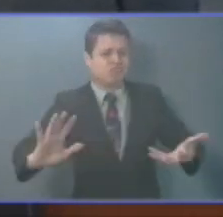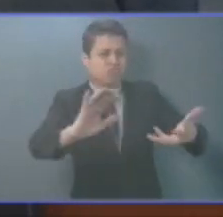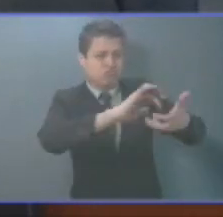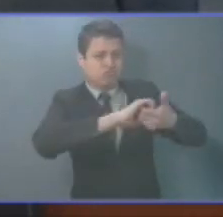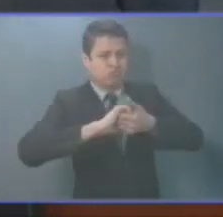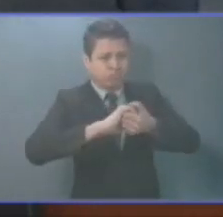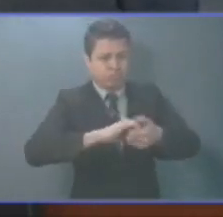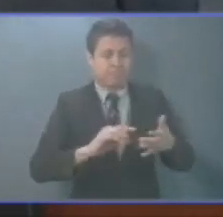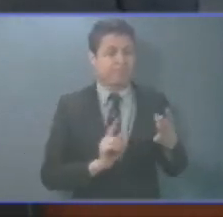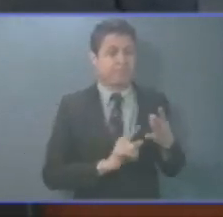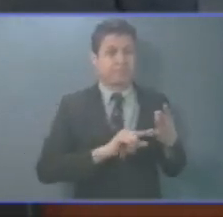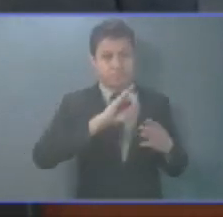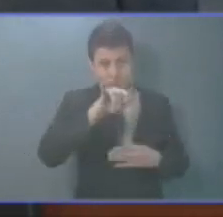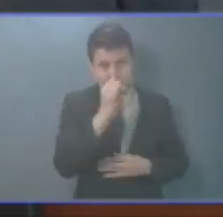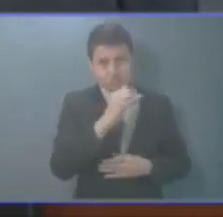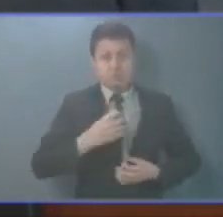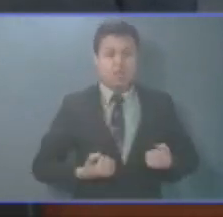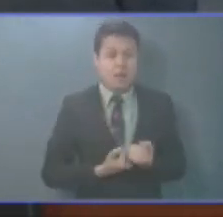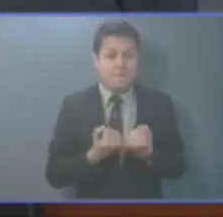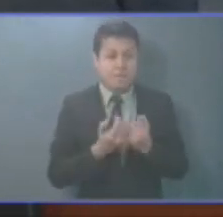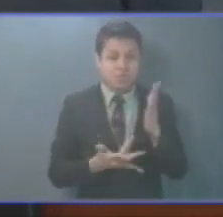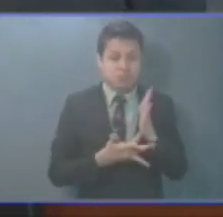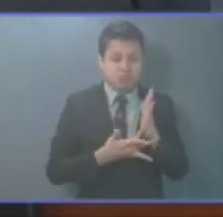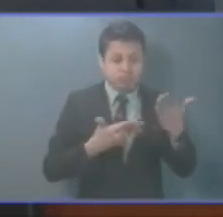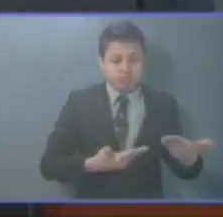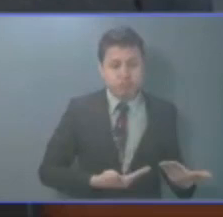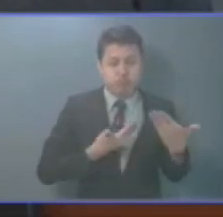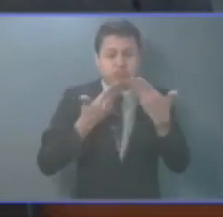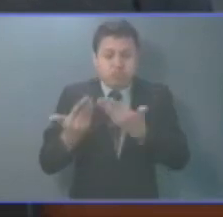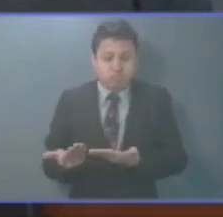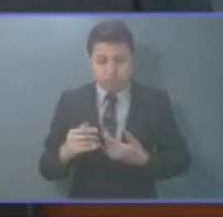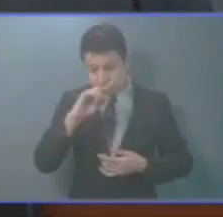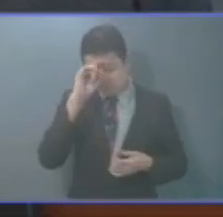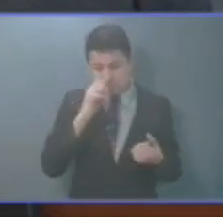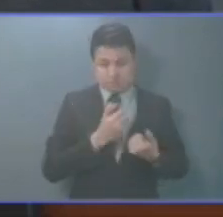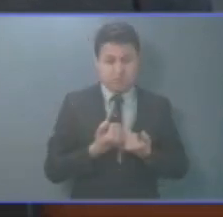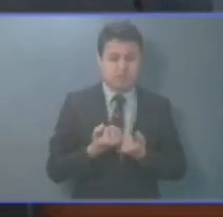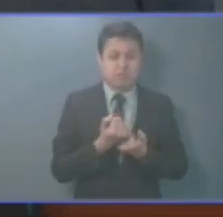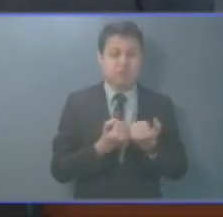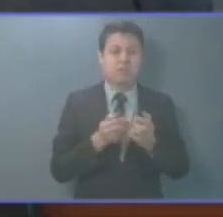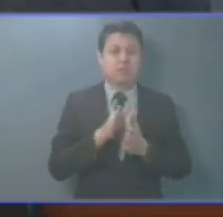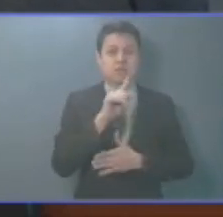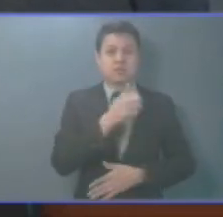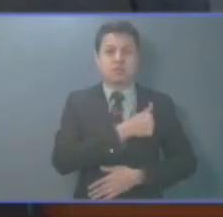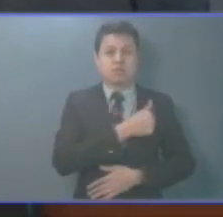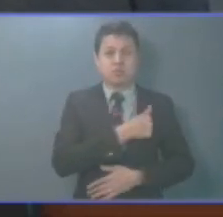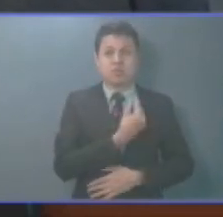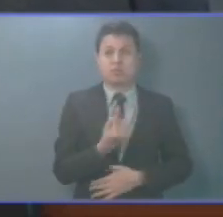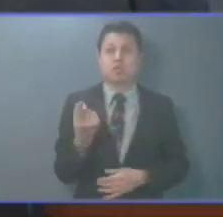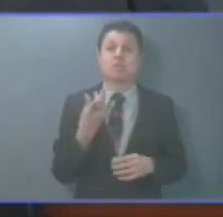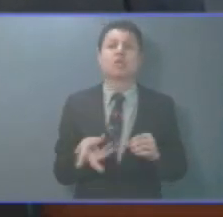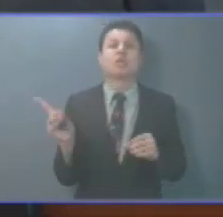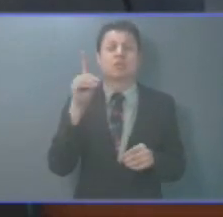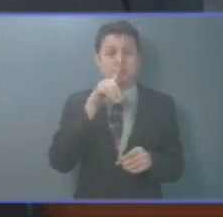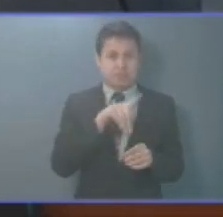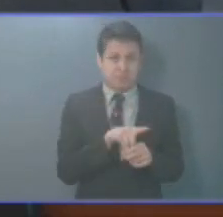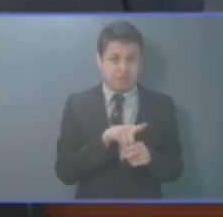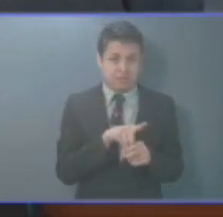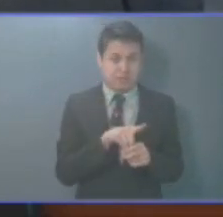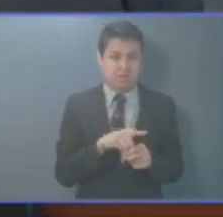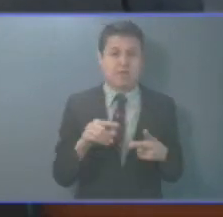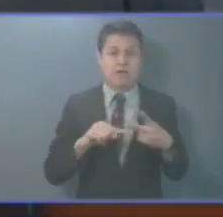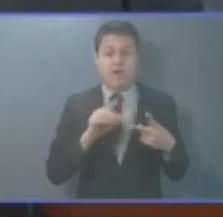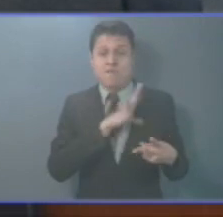J. Brindar asistencia técnica en coordinación con las instancias competentes a las personas con discapacidad,